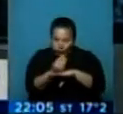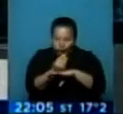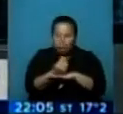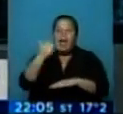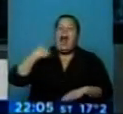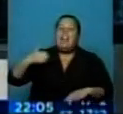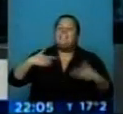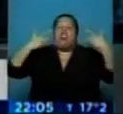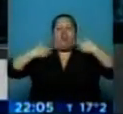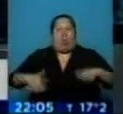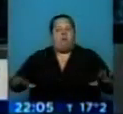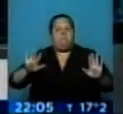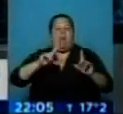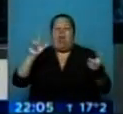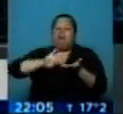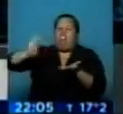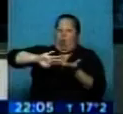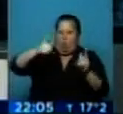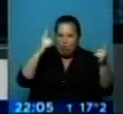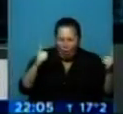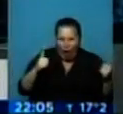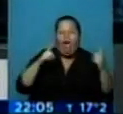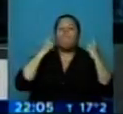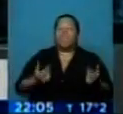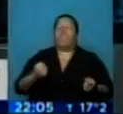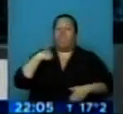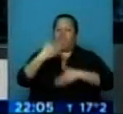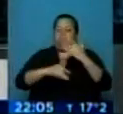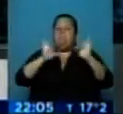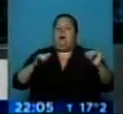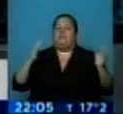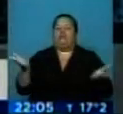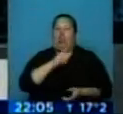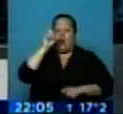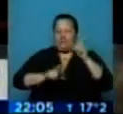un país normal, desendeudado y con paz social.